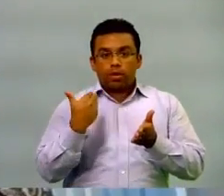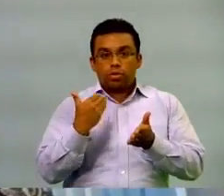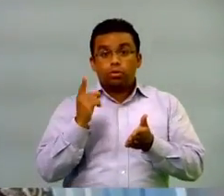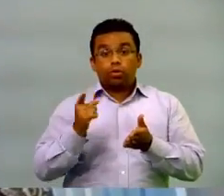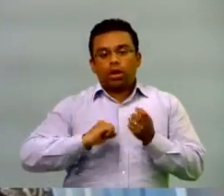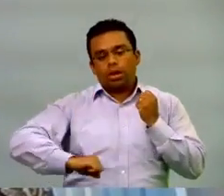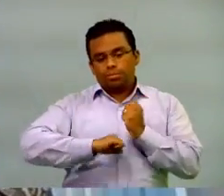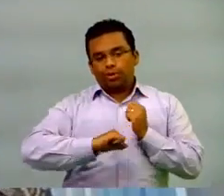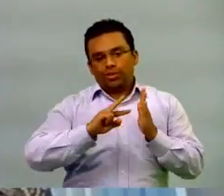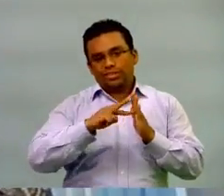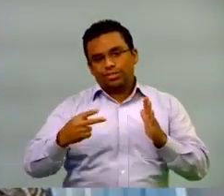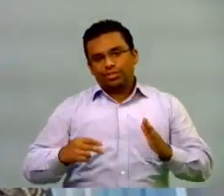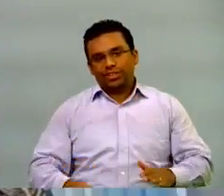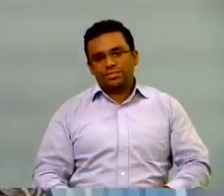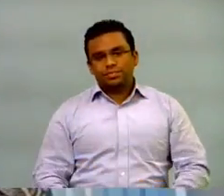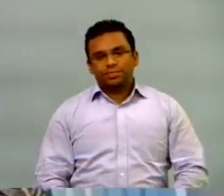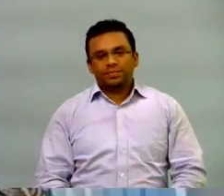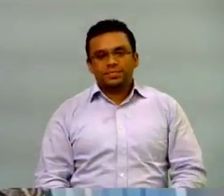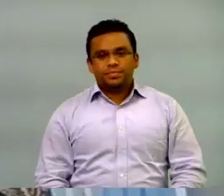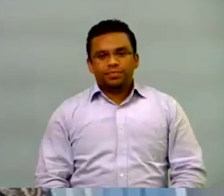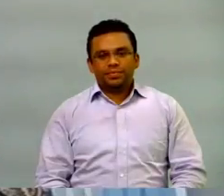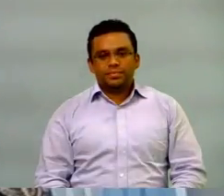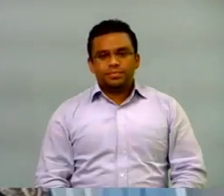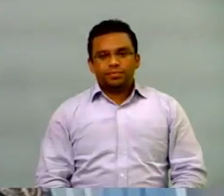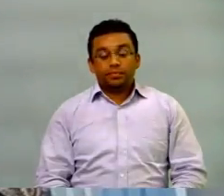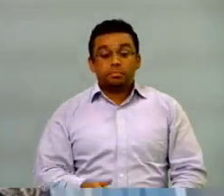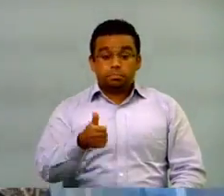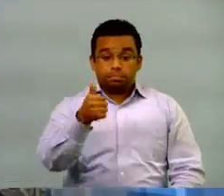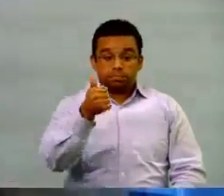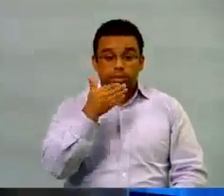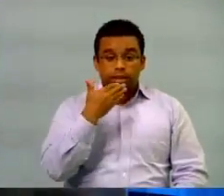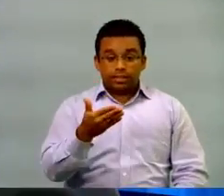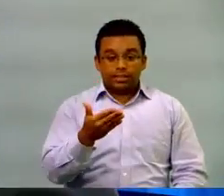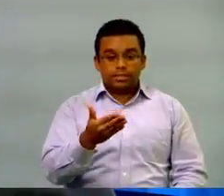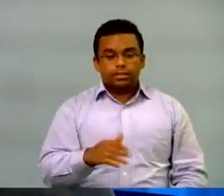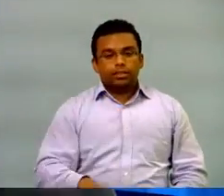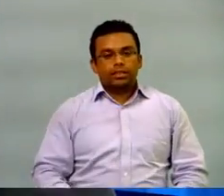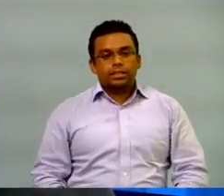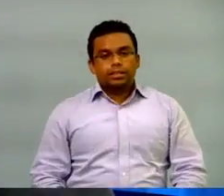tecnología. Ok, Doménica, muchas gracias.